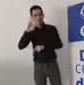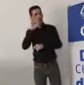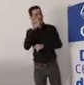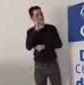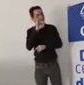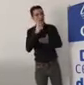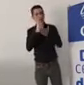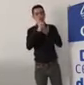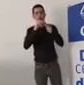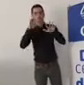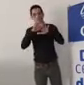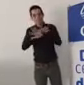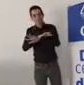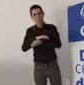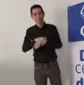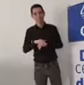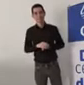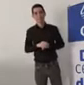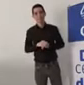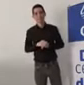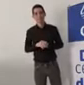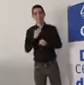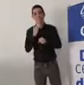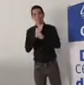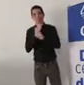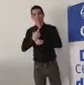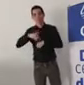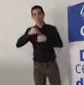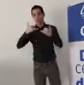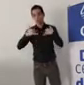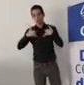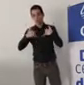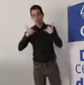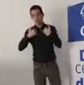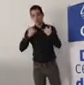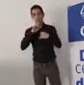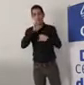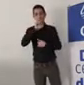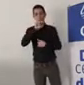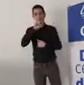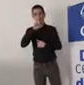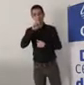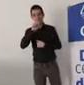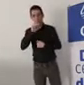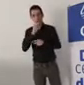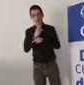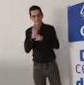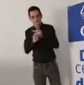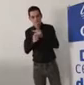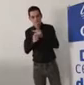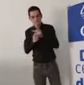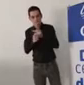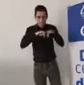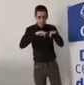etapa más productiva de la vida, que es la que estamos viviendo, entre aproximadamente los 15 y los 29 años de edad. Siguiente